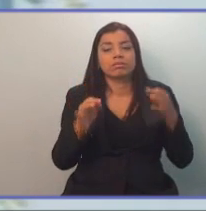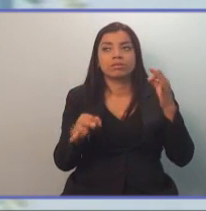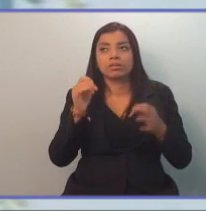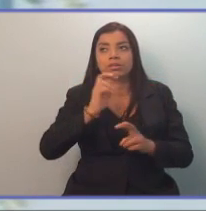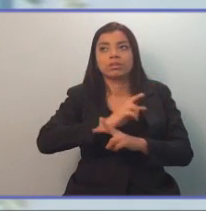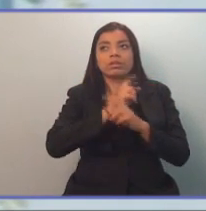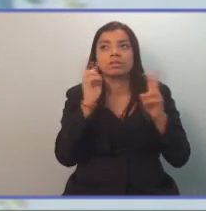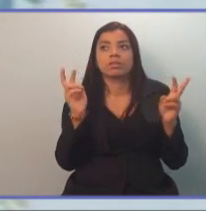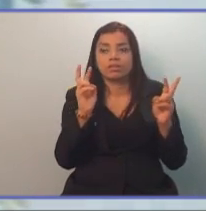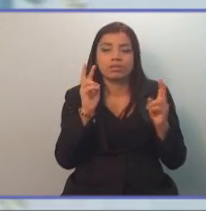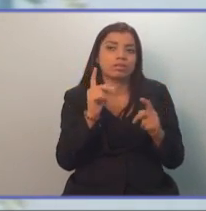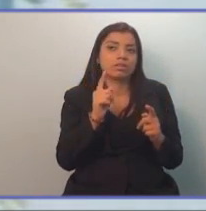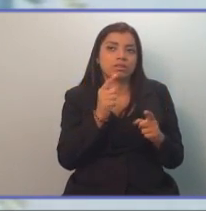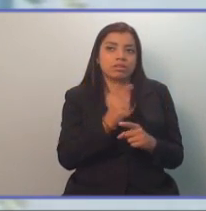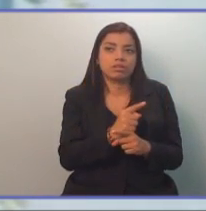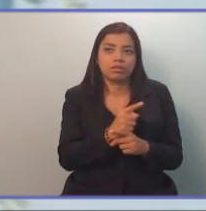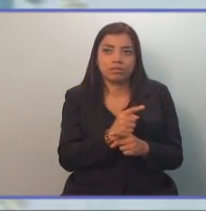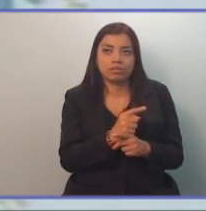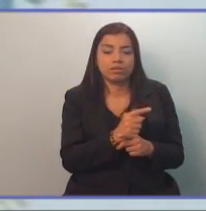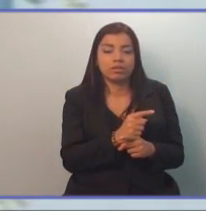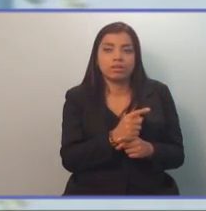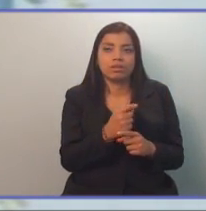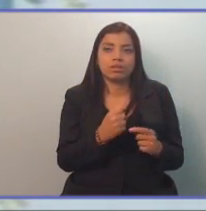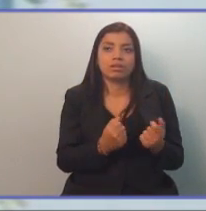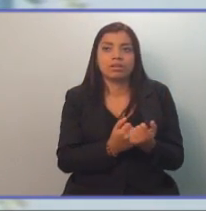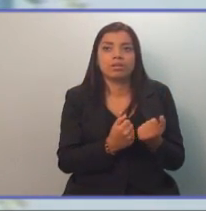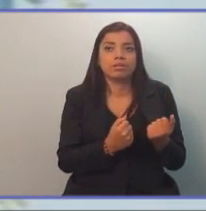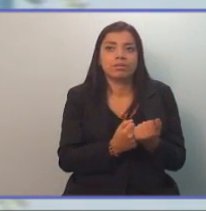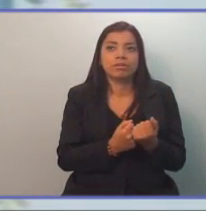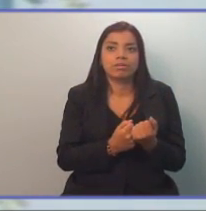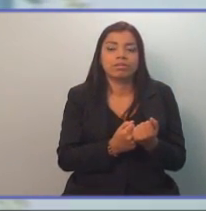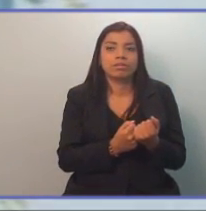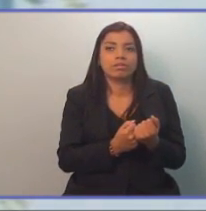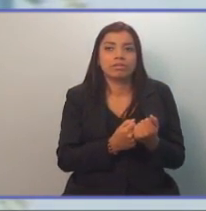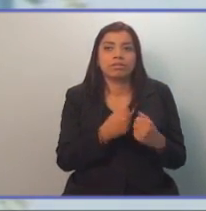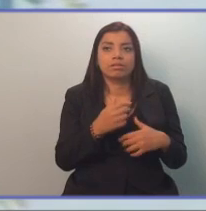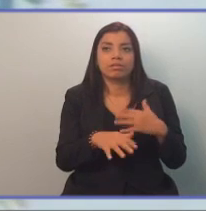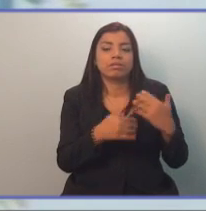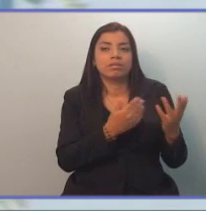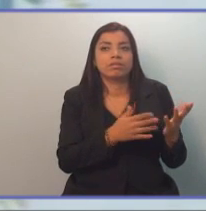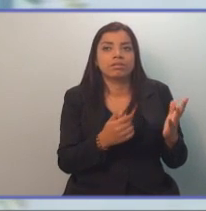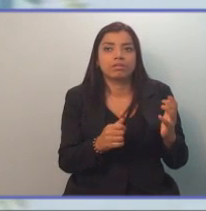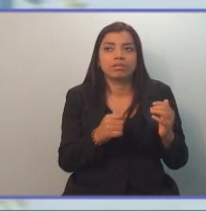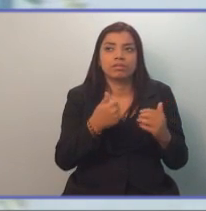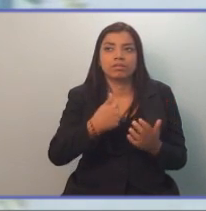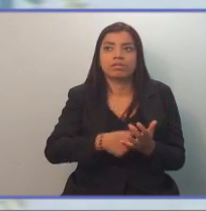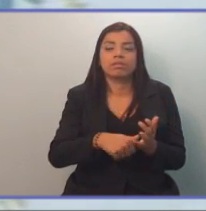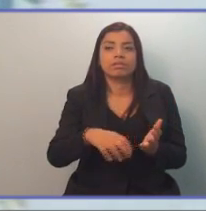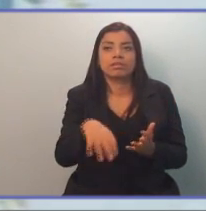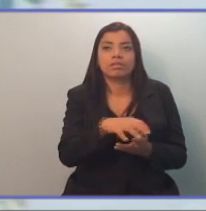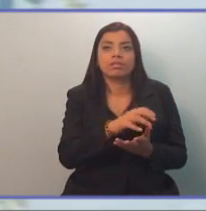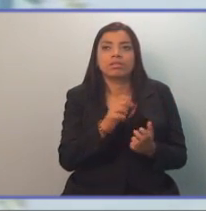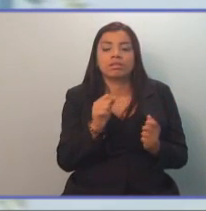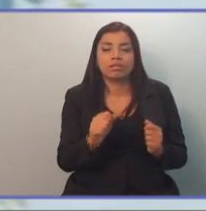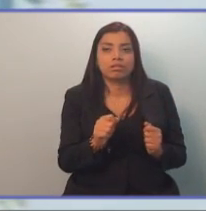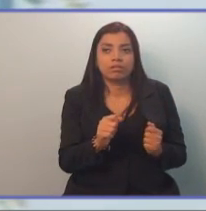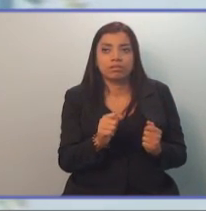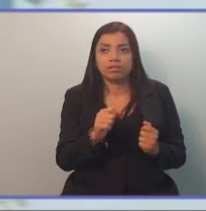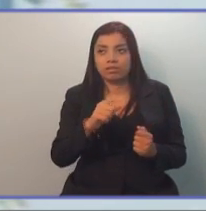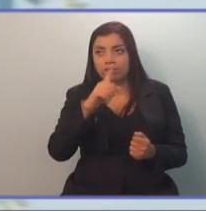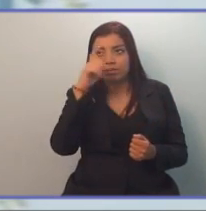paz, precisamente es apoyar aquellos lugares, aquellos municipios donde existe sobrecarga